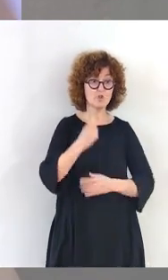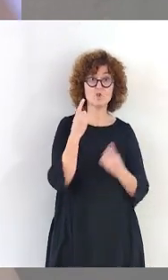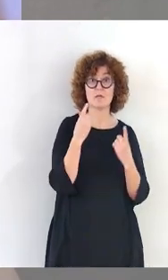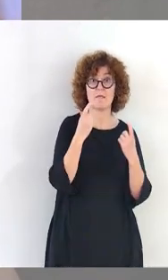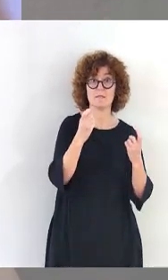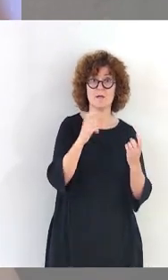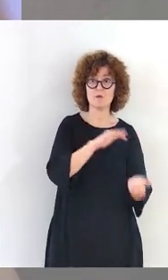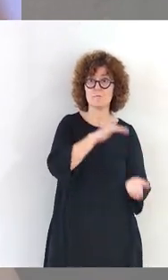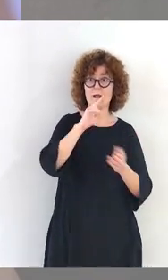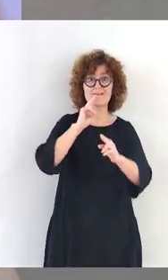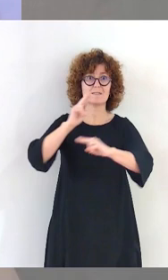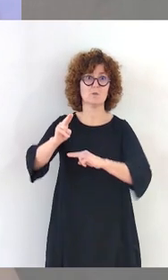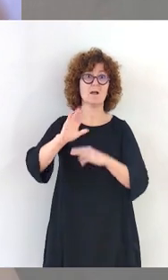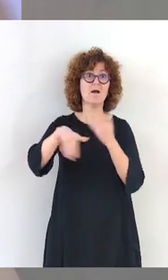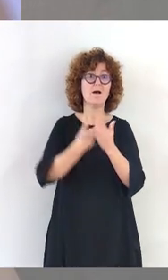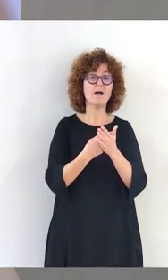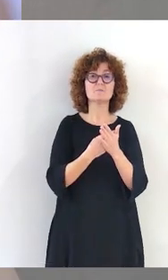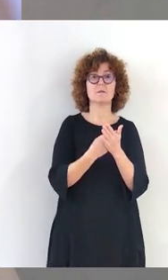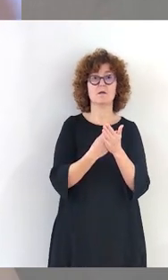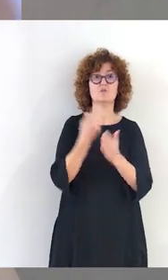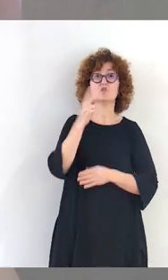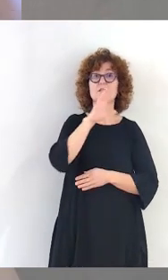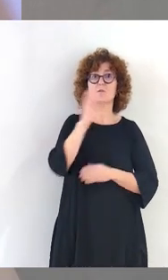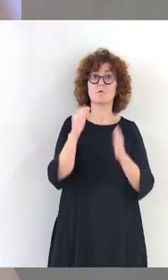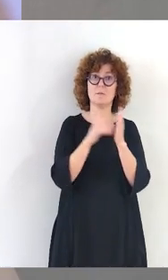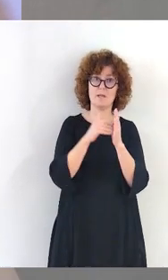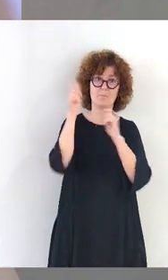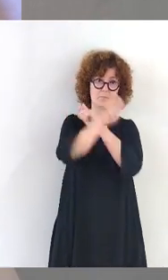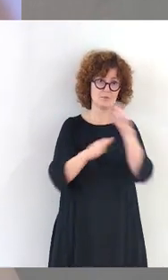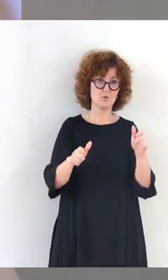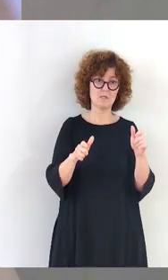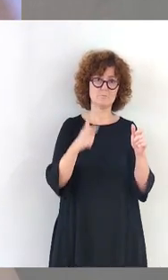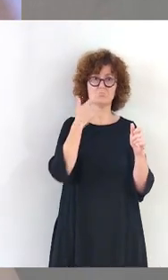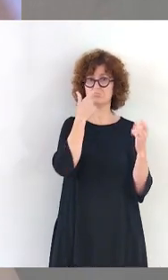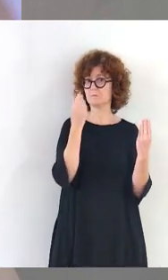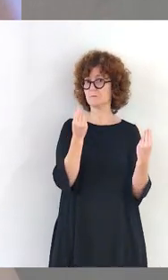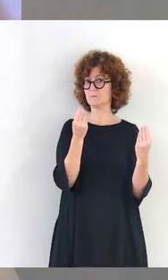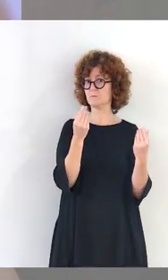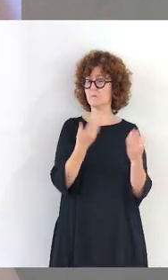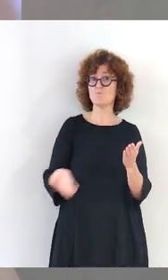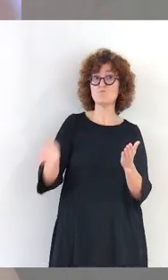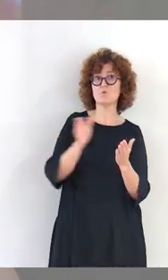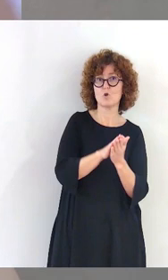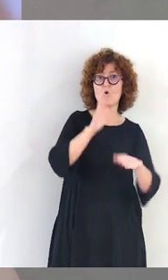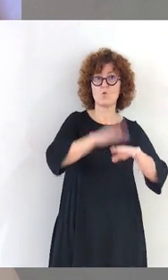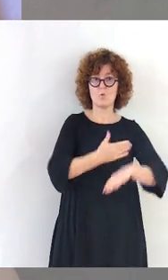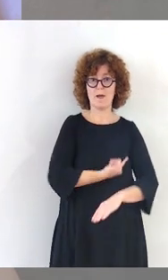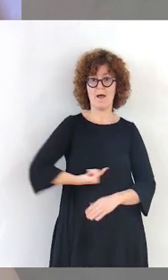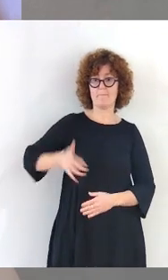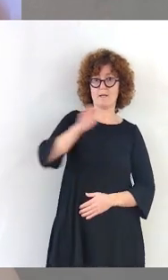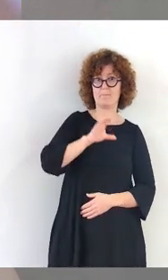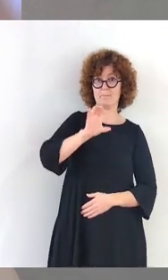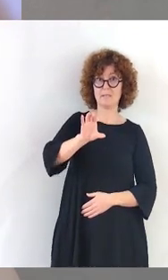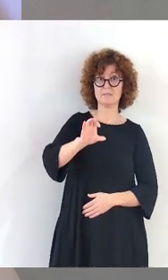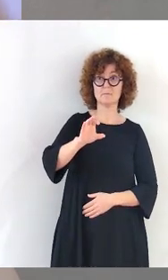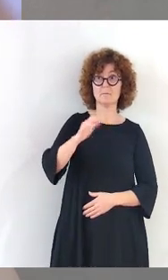y se estima que hasta un cuarto de millón de personas murieron ese año por causa de la ambruna en somalia ha mejorado el sistema